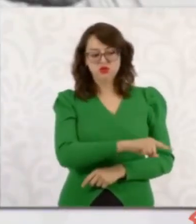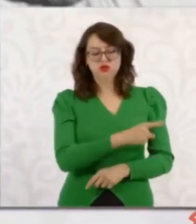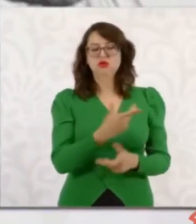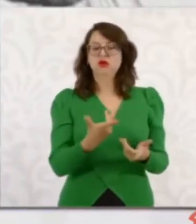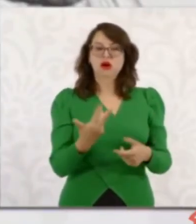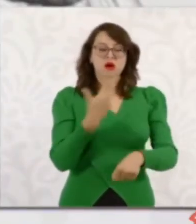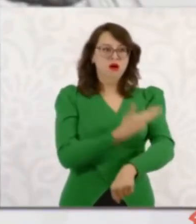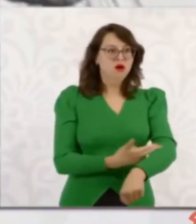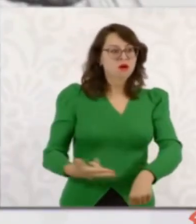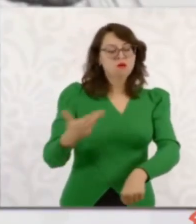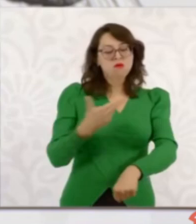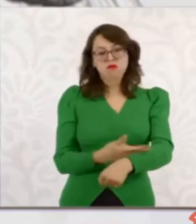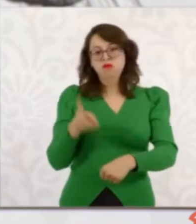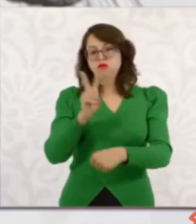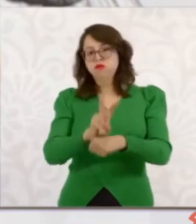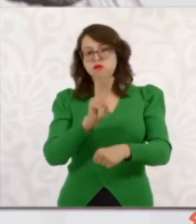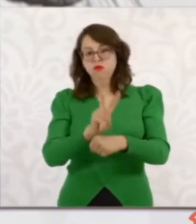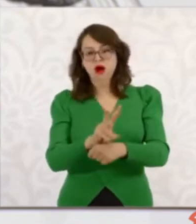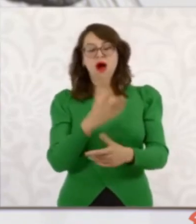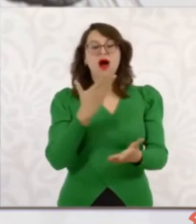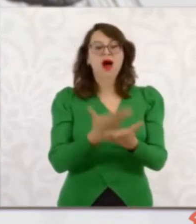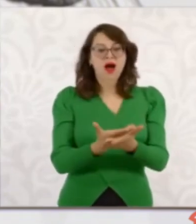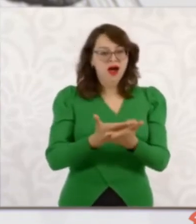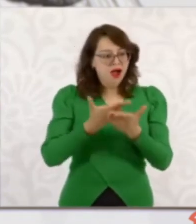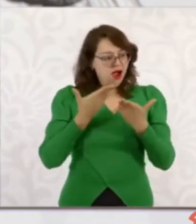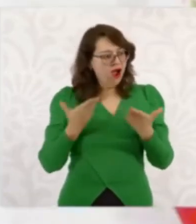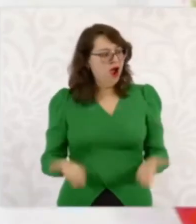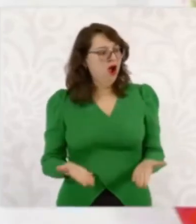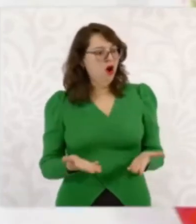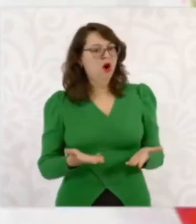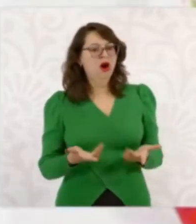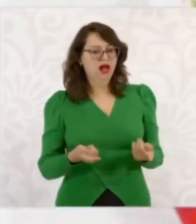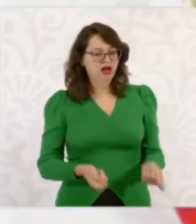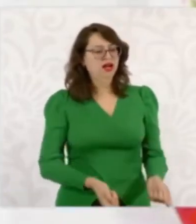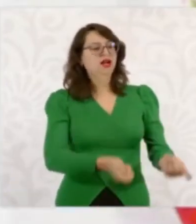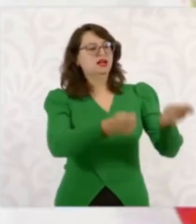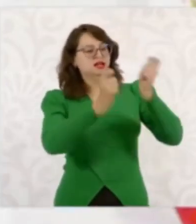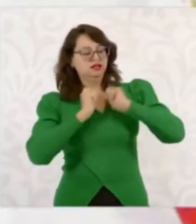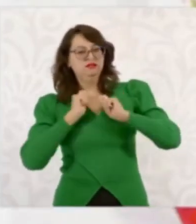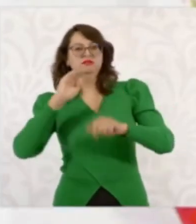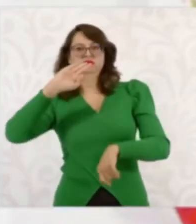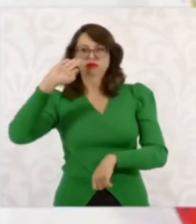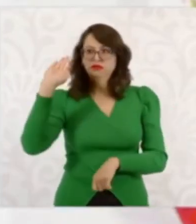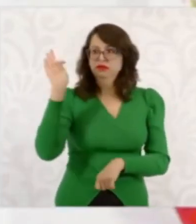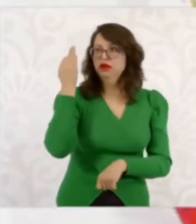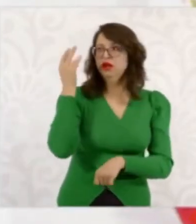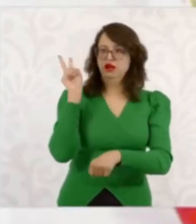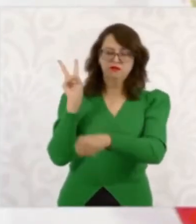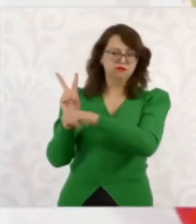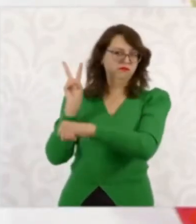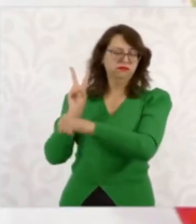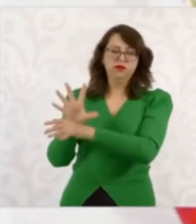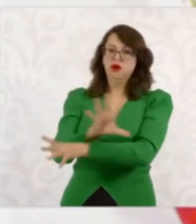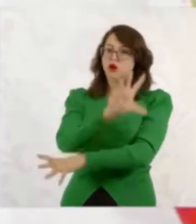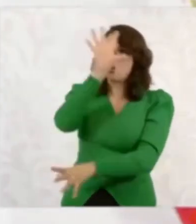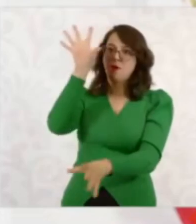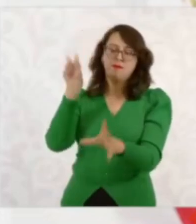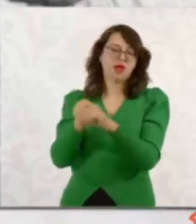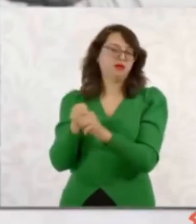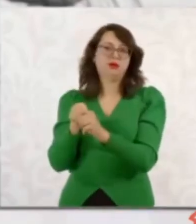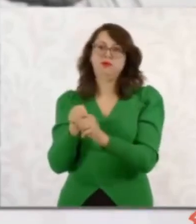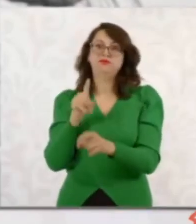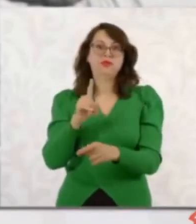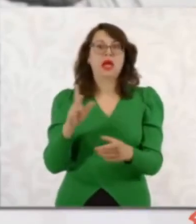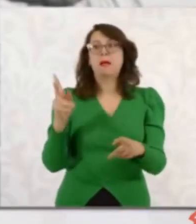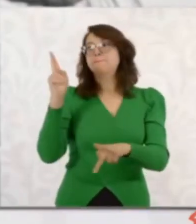ahora Clara, o no, ya nos trajimos a la SICT, ya la ciudad dejó de participar y se